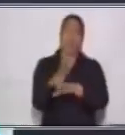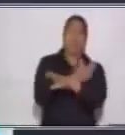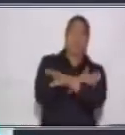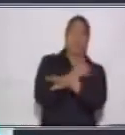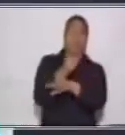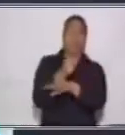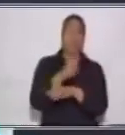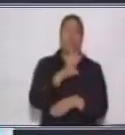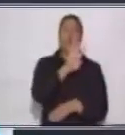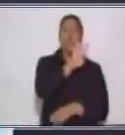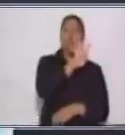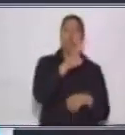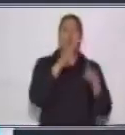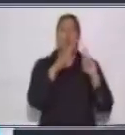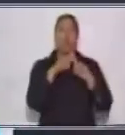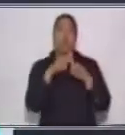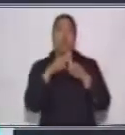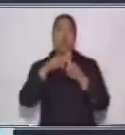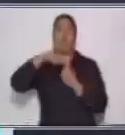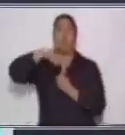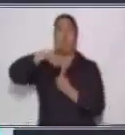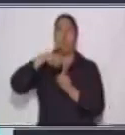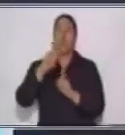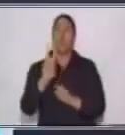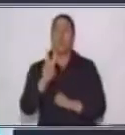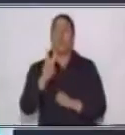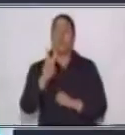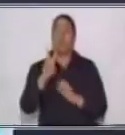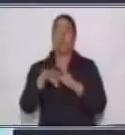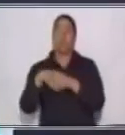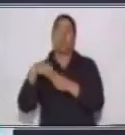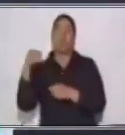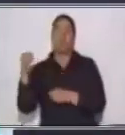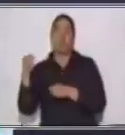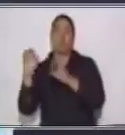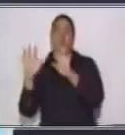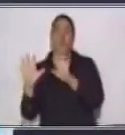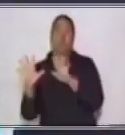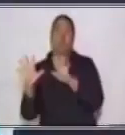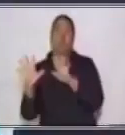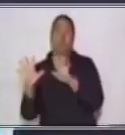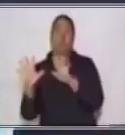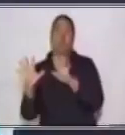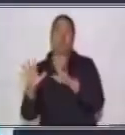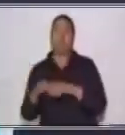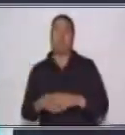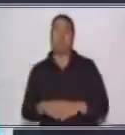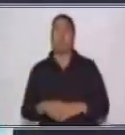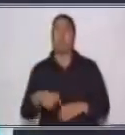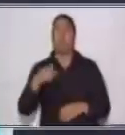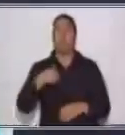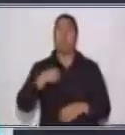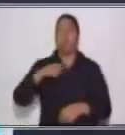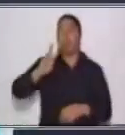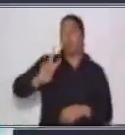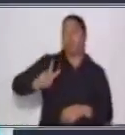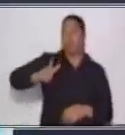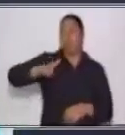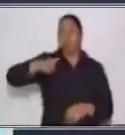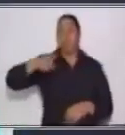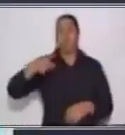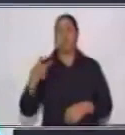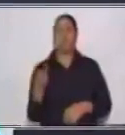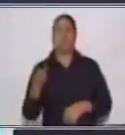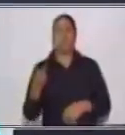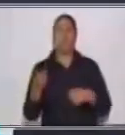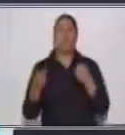4x más 2 igual a 10. Voy a sustituir el valor que